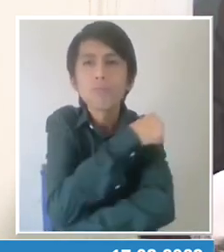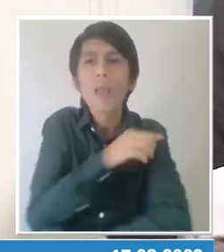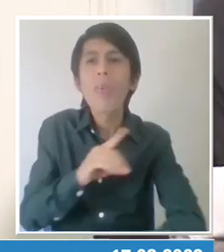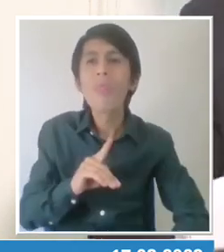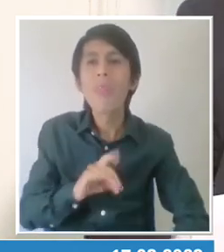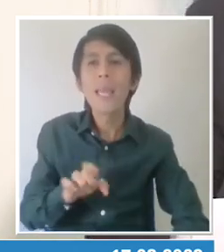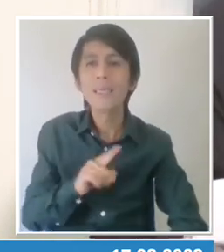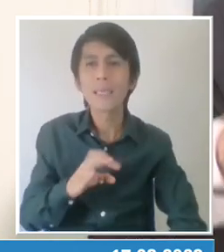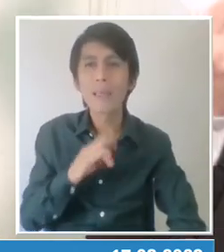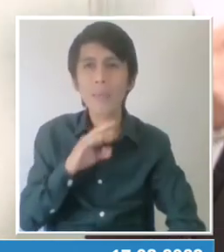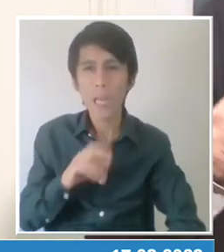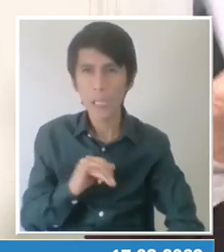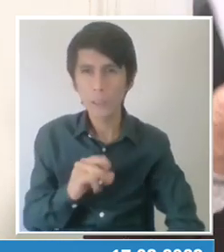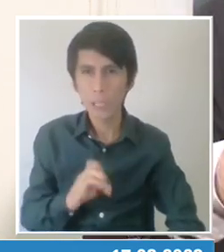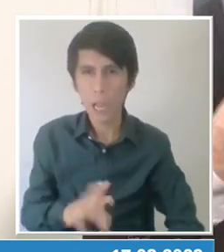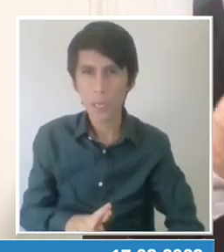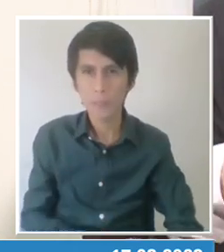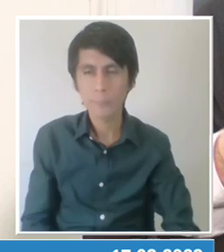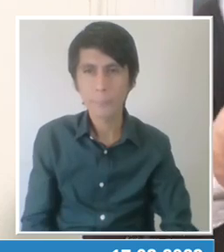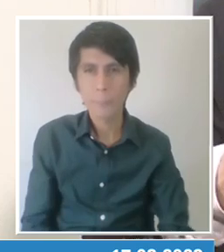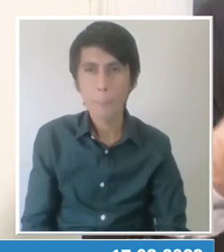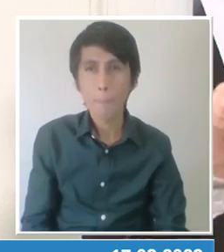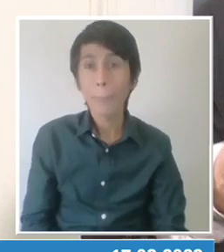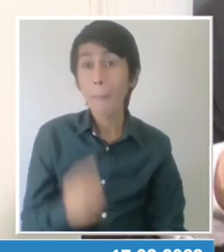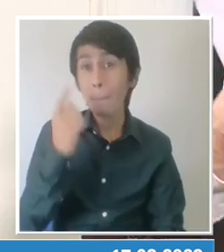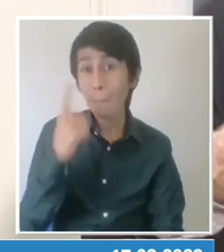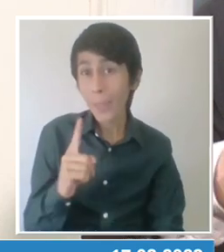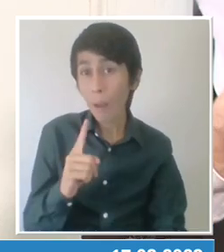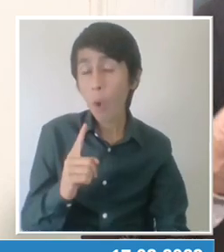Pero son principios fundamentales, a mi juicio,